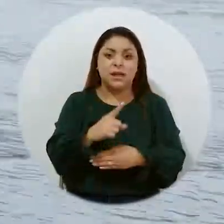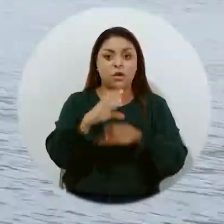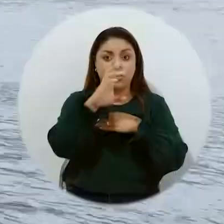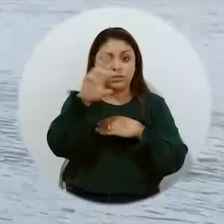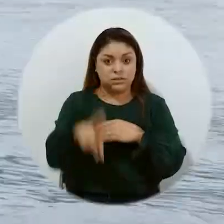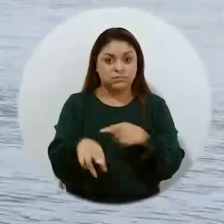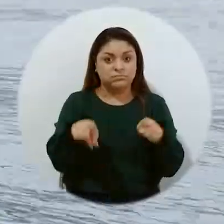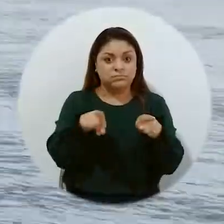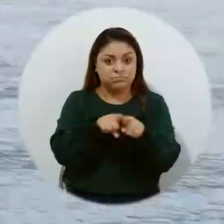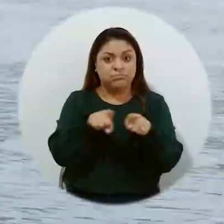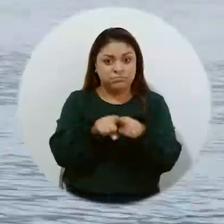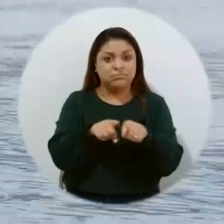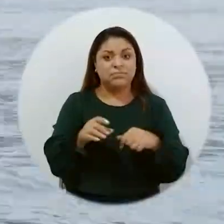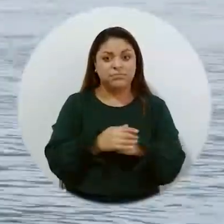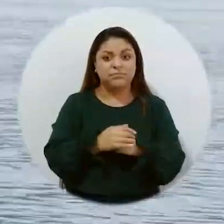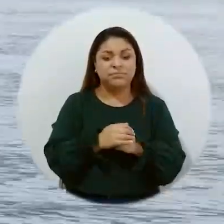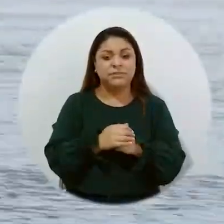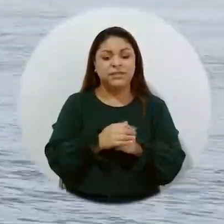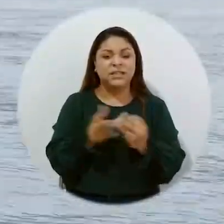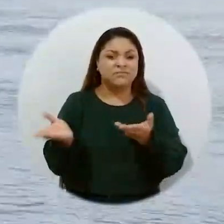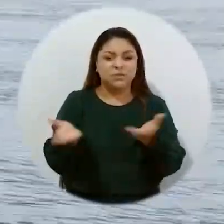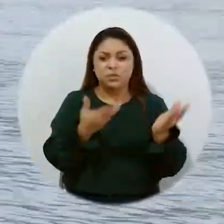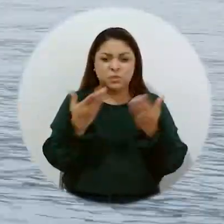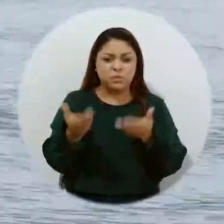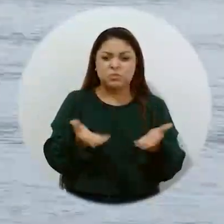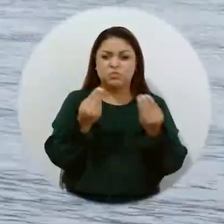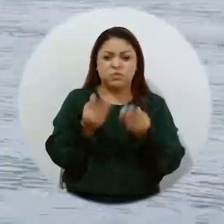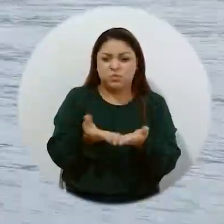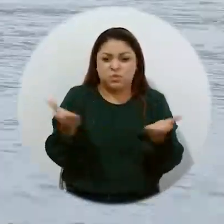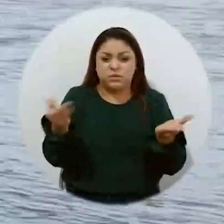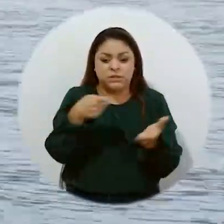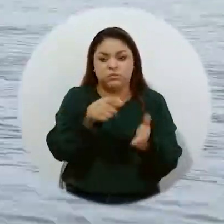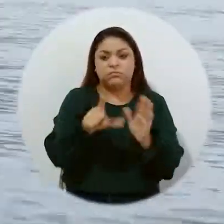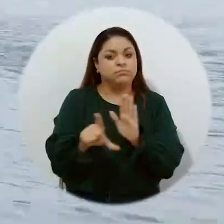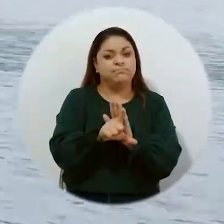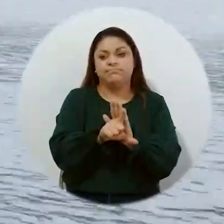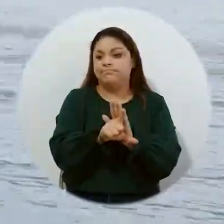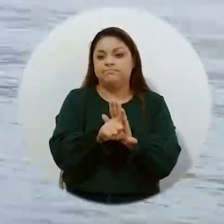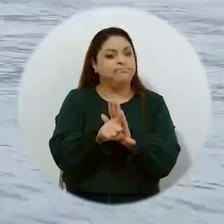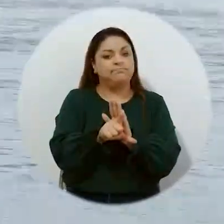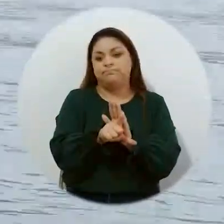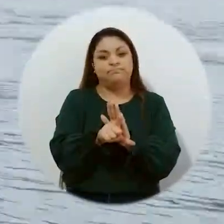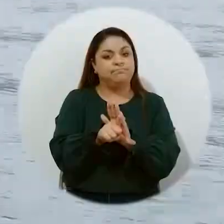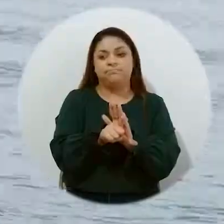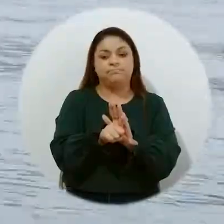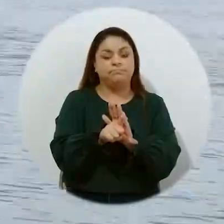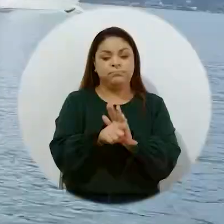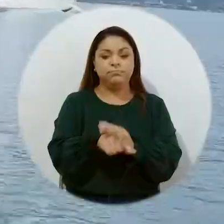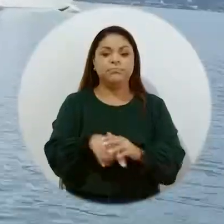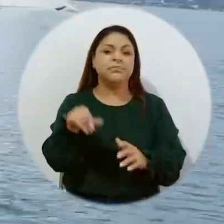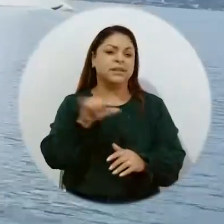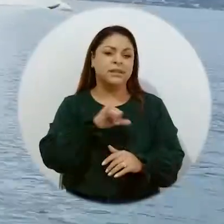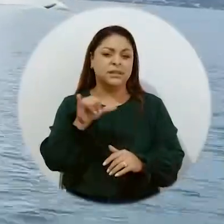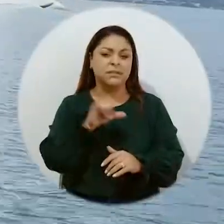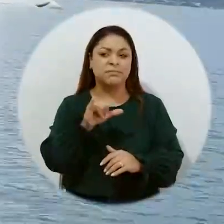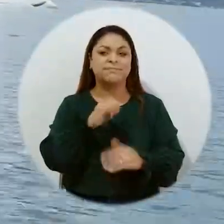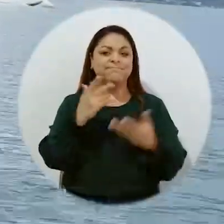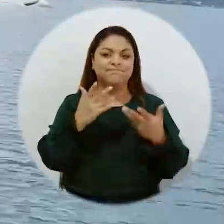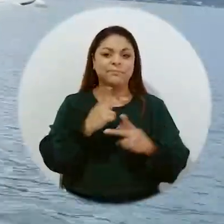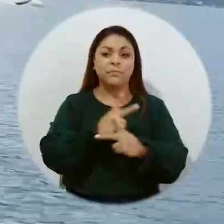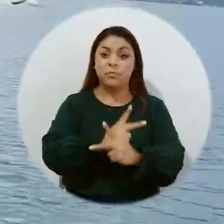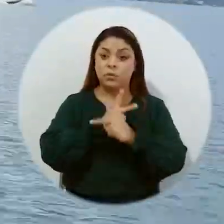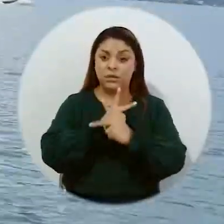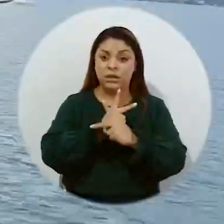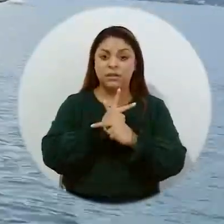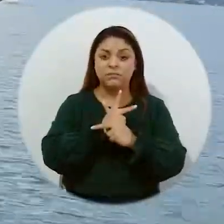está exento de él. El tráfico de muchos bienes ilegalmente y luego en